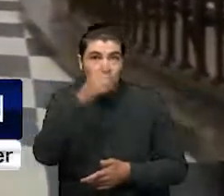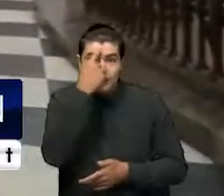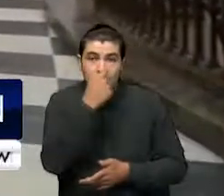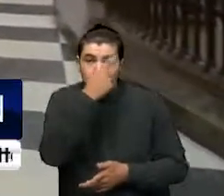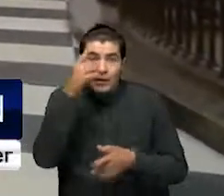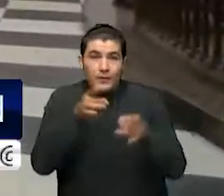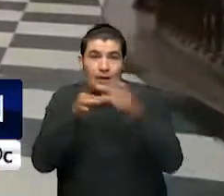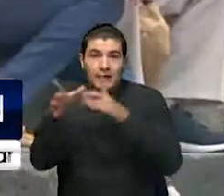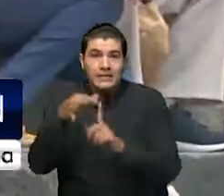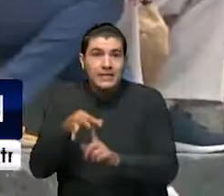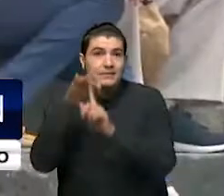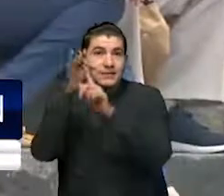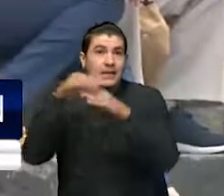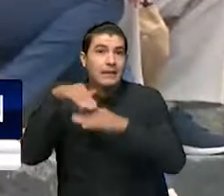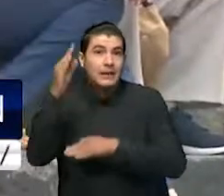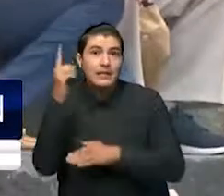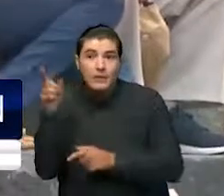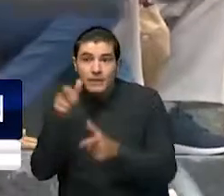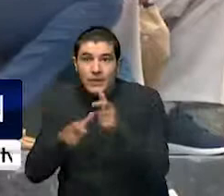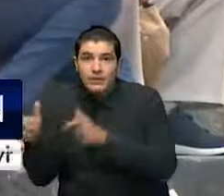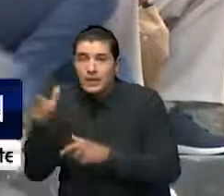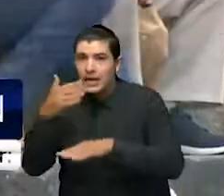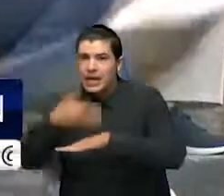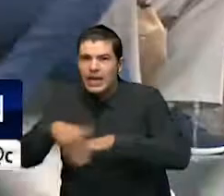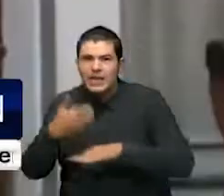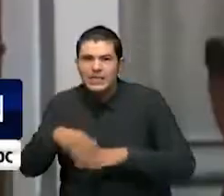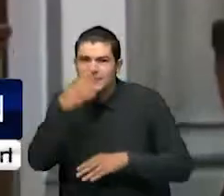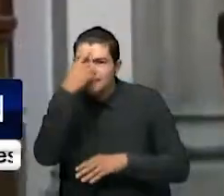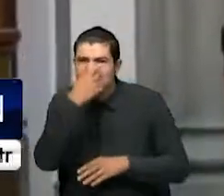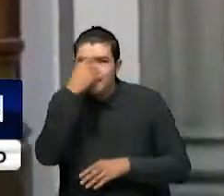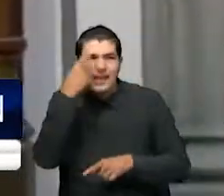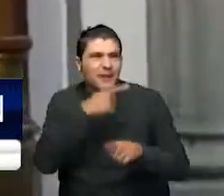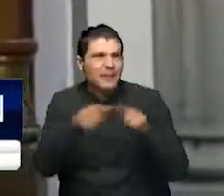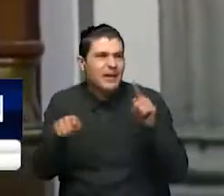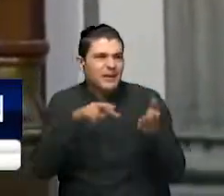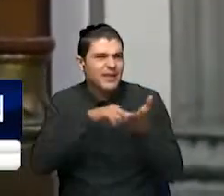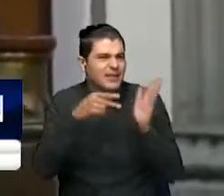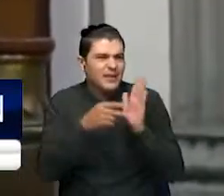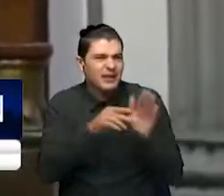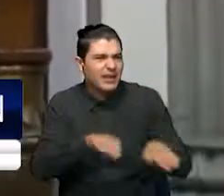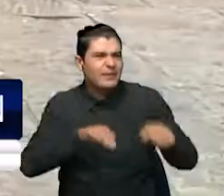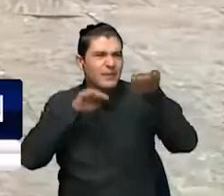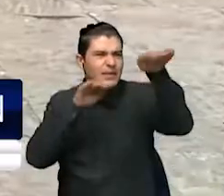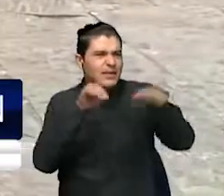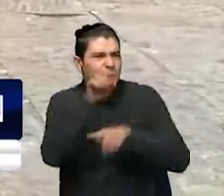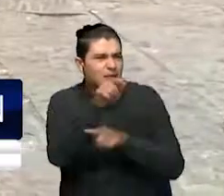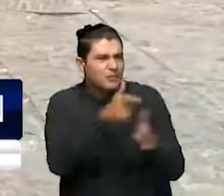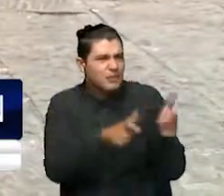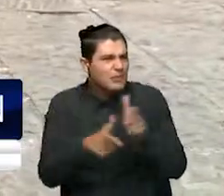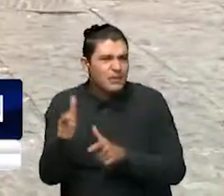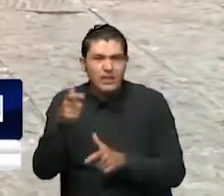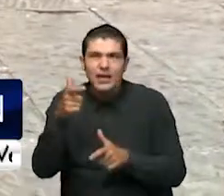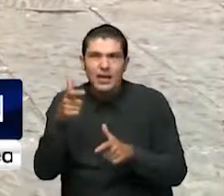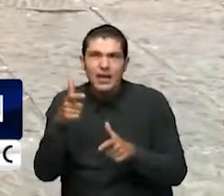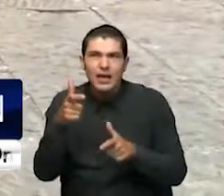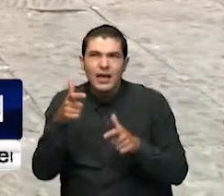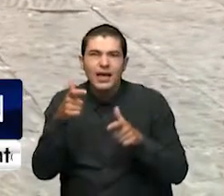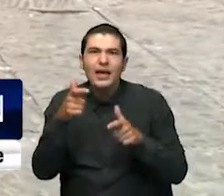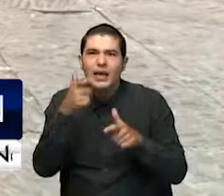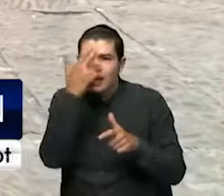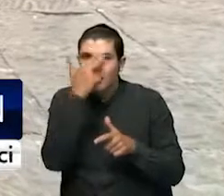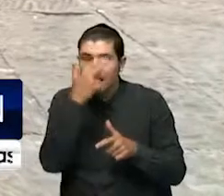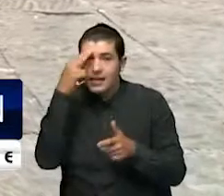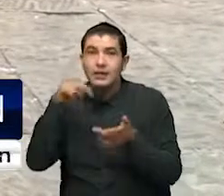fecha especial donde más de uno en la calle trae una cruz en la frente. ¿Pero qué representa esto para los católicos? Es tener a Dios en la